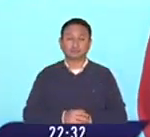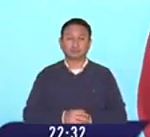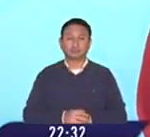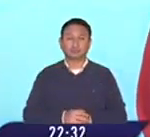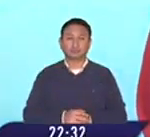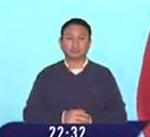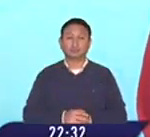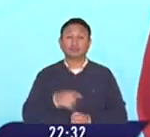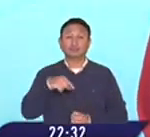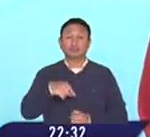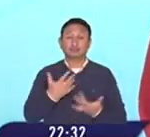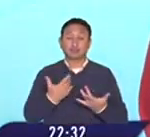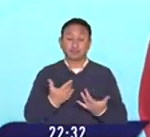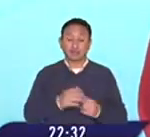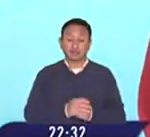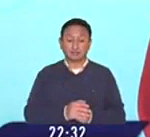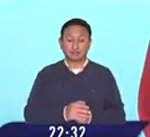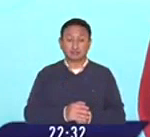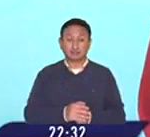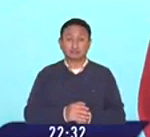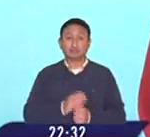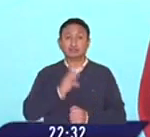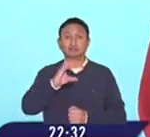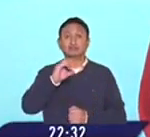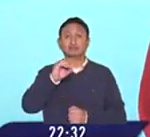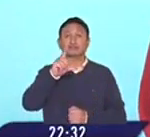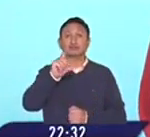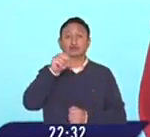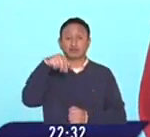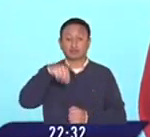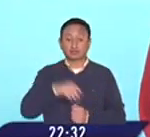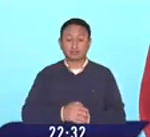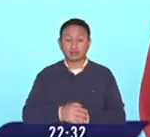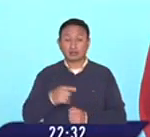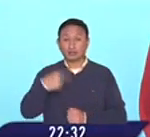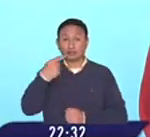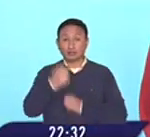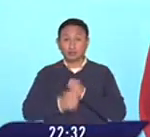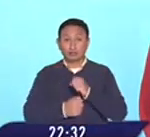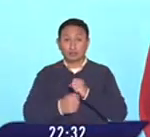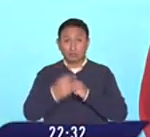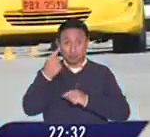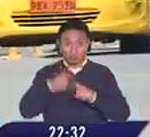públicas. Se espera que el carril La Colón esté lista a finales del próximo mes.